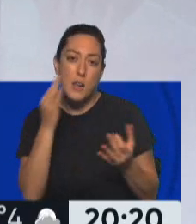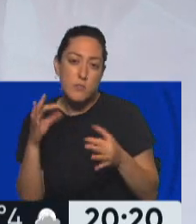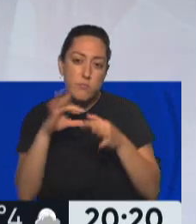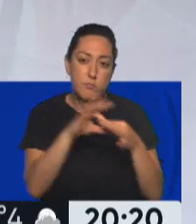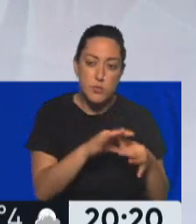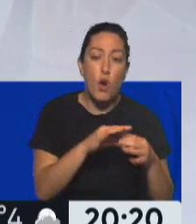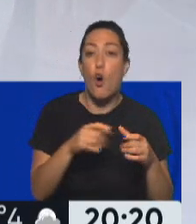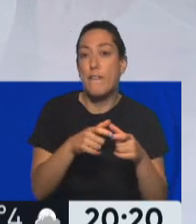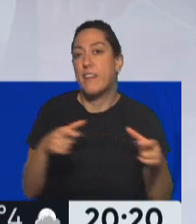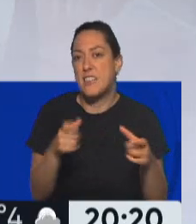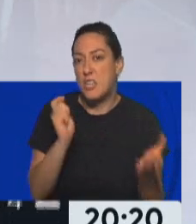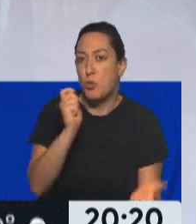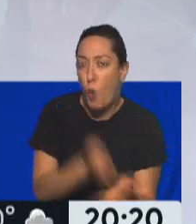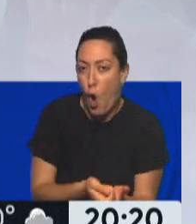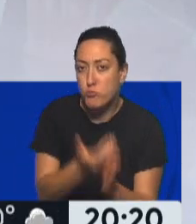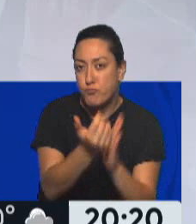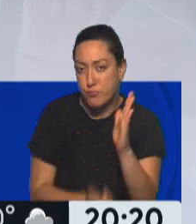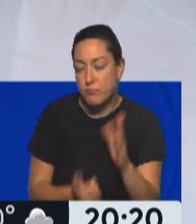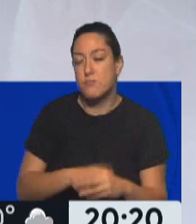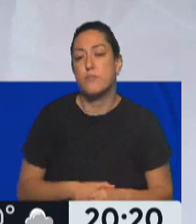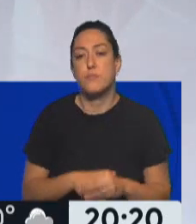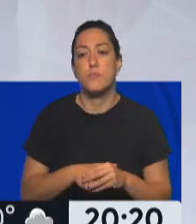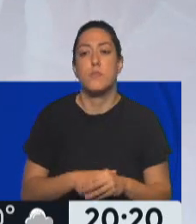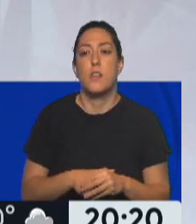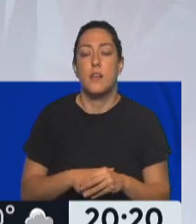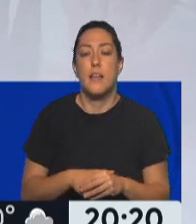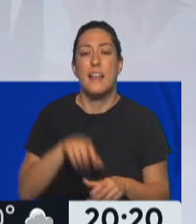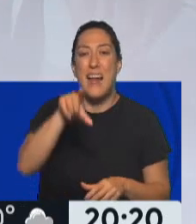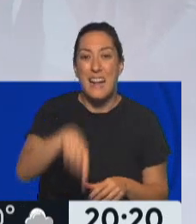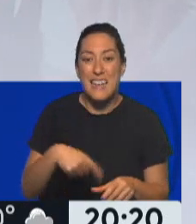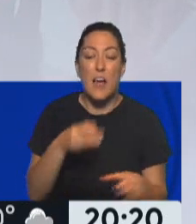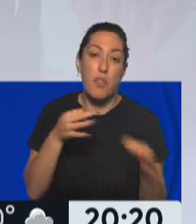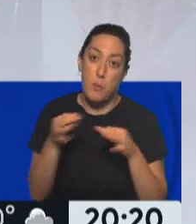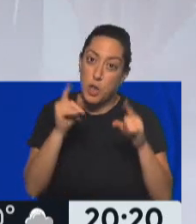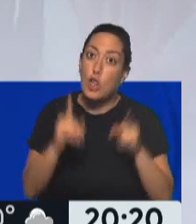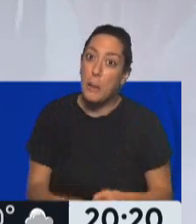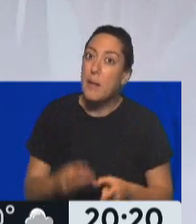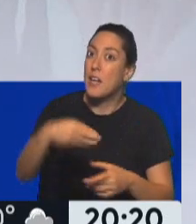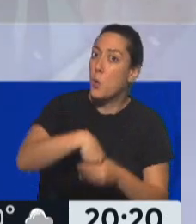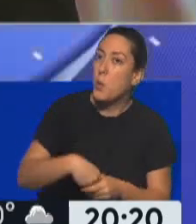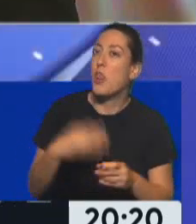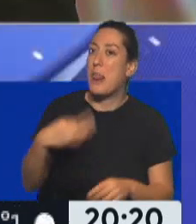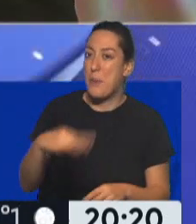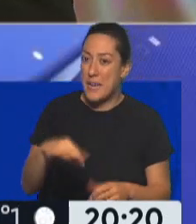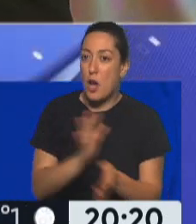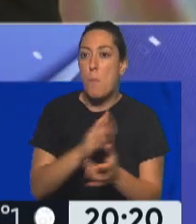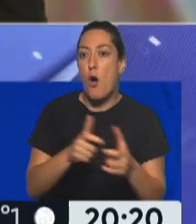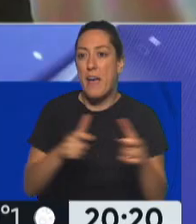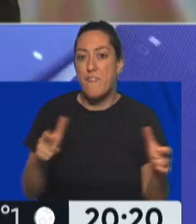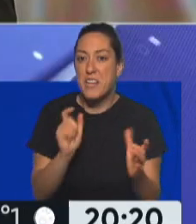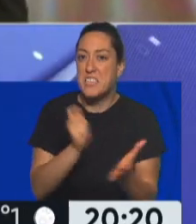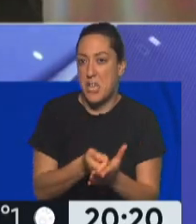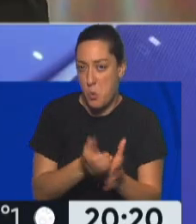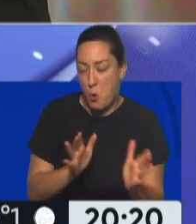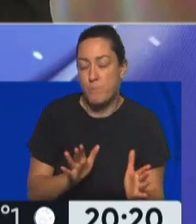uso de efectivo, si bien en realidad cuando se paga con la tarjeta de débito se tendría que contemplar el mismo valor que cuando se paga en